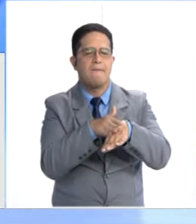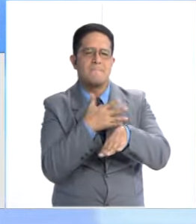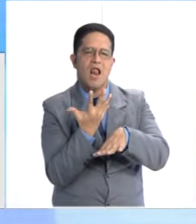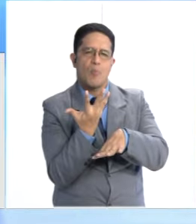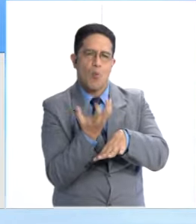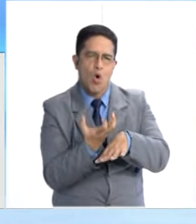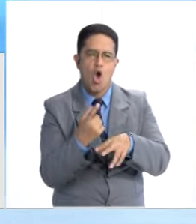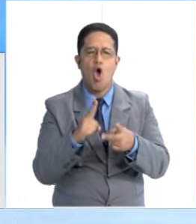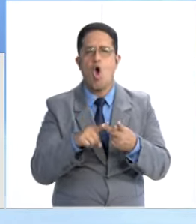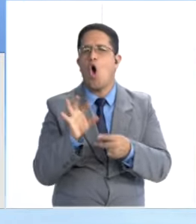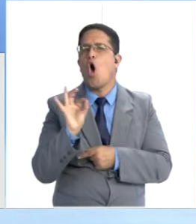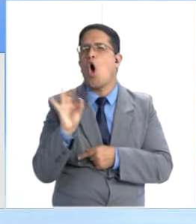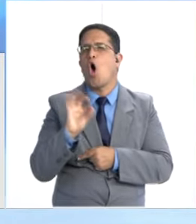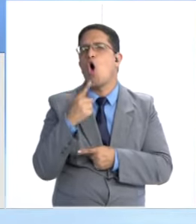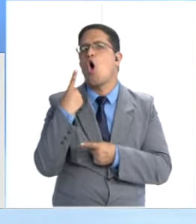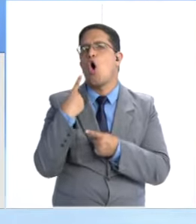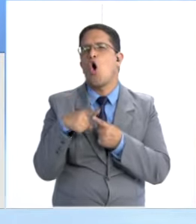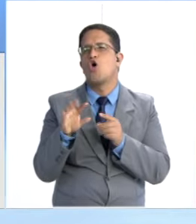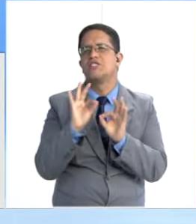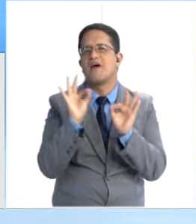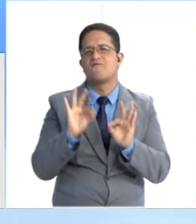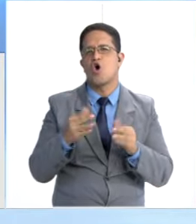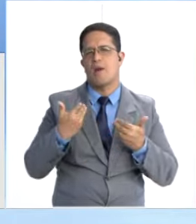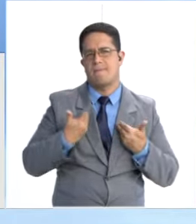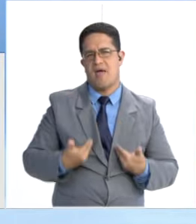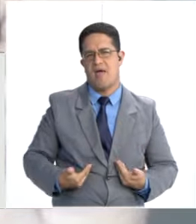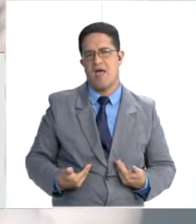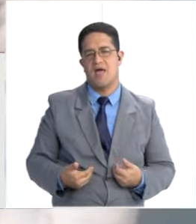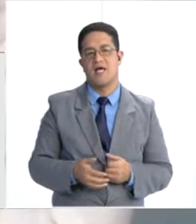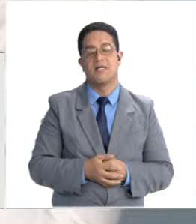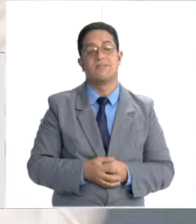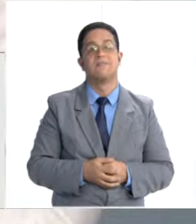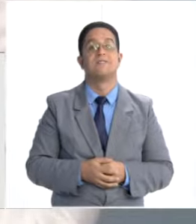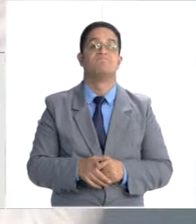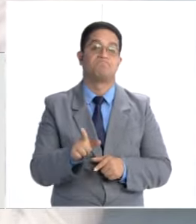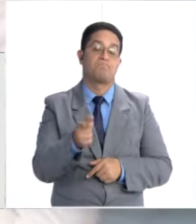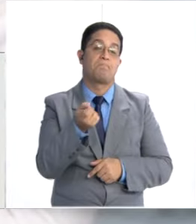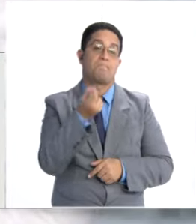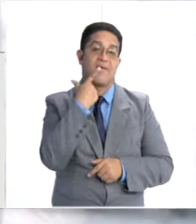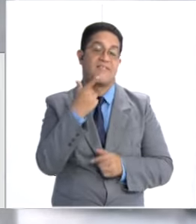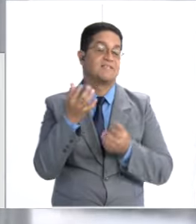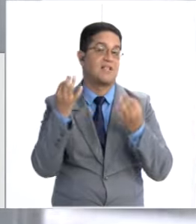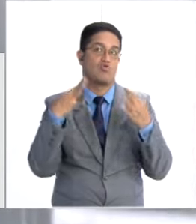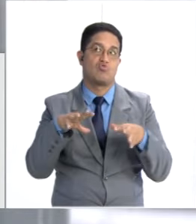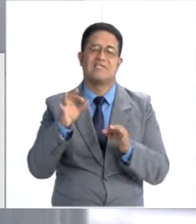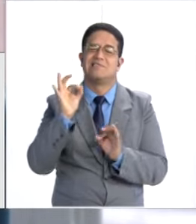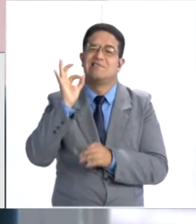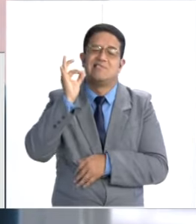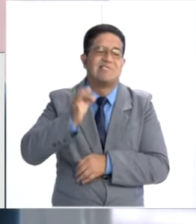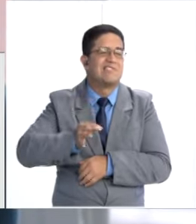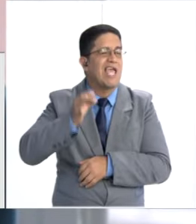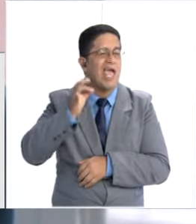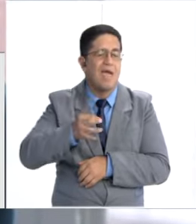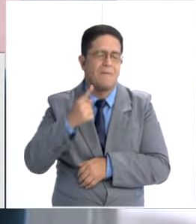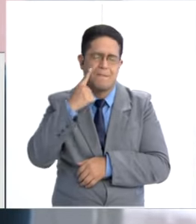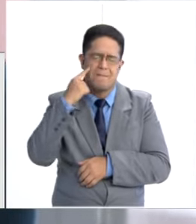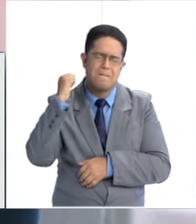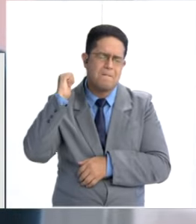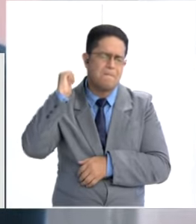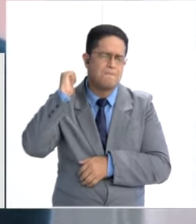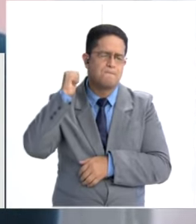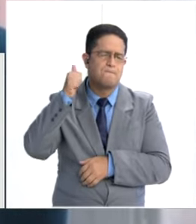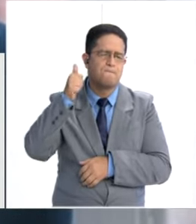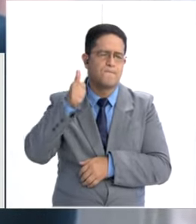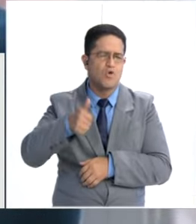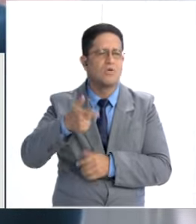de otros tipos de ingresos a nuestro organismo? Bueno, la medicina natural siempre ha existido. De hecho,